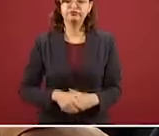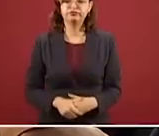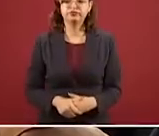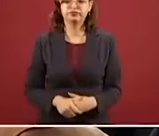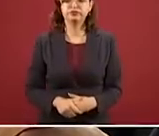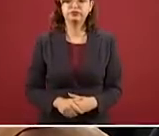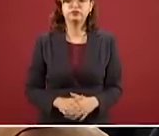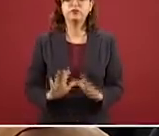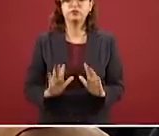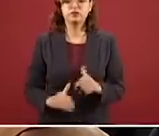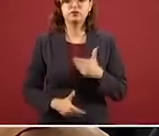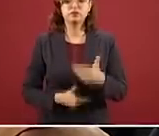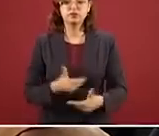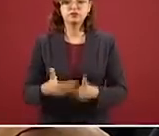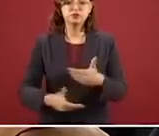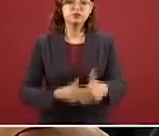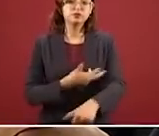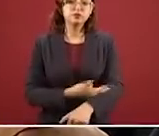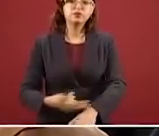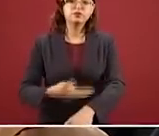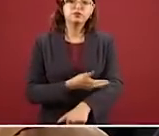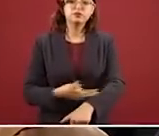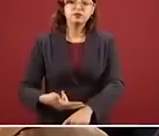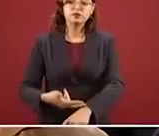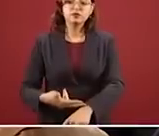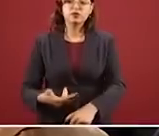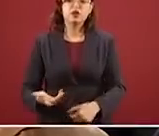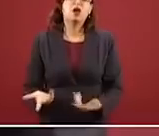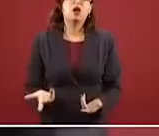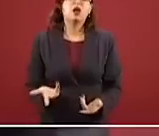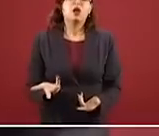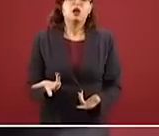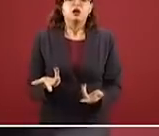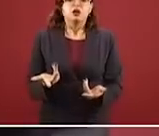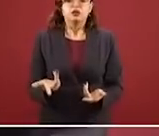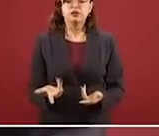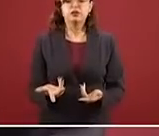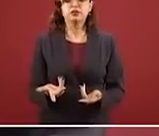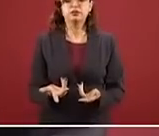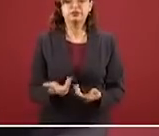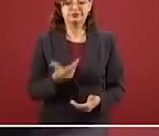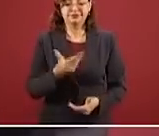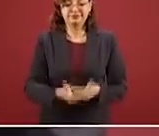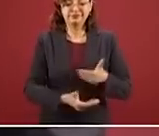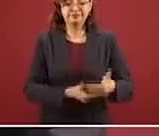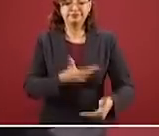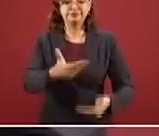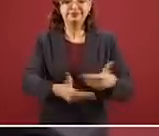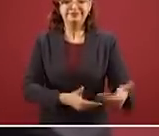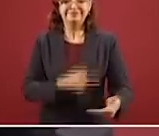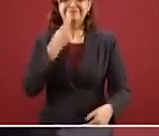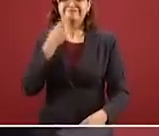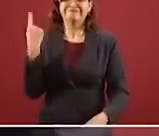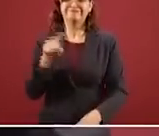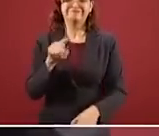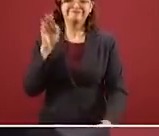En eso estamos, es que ya se había avanzado y hubo un amparo